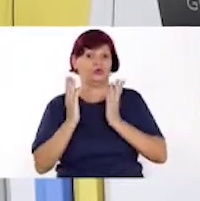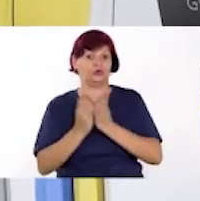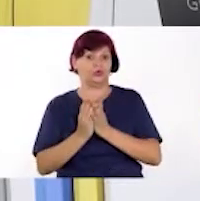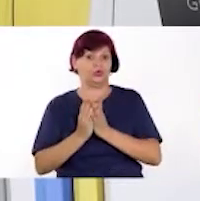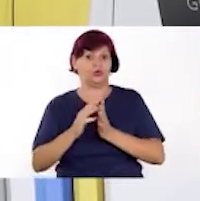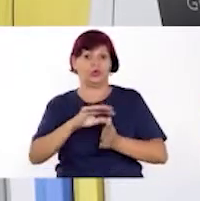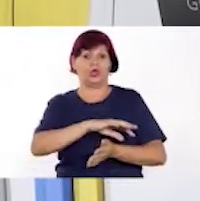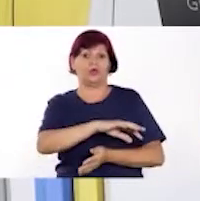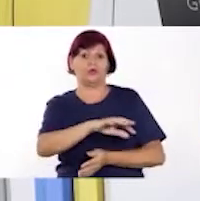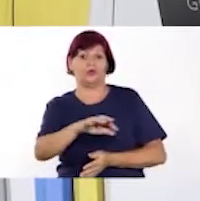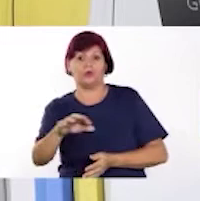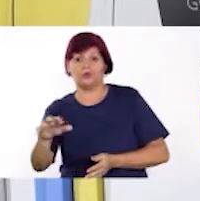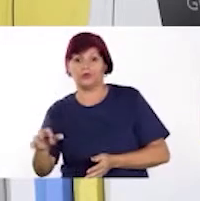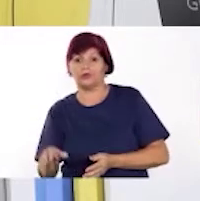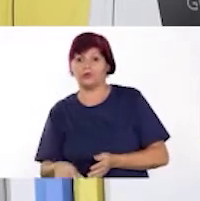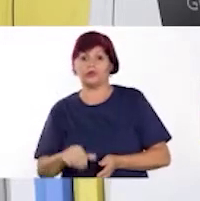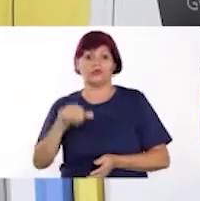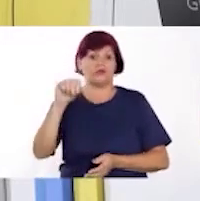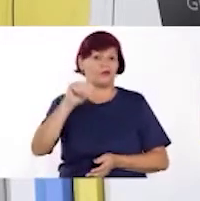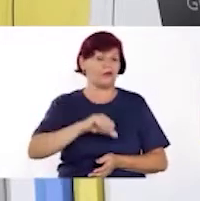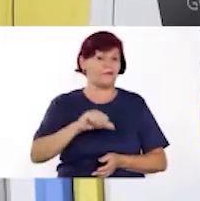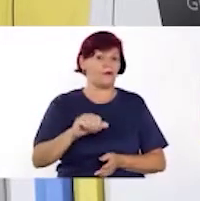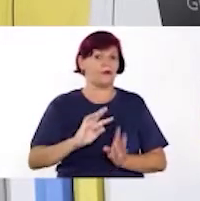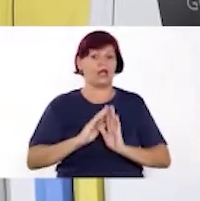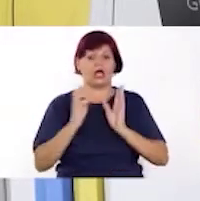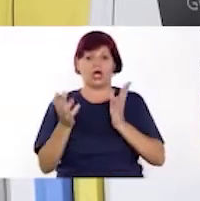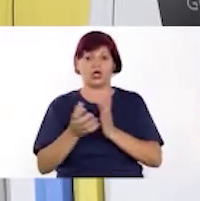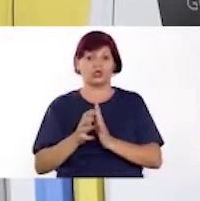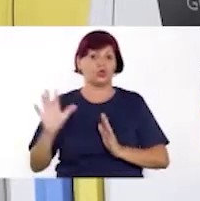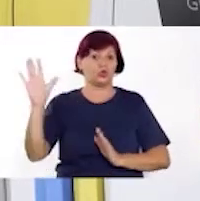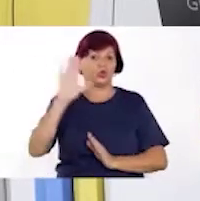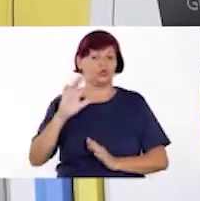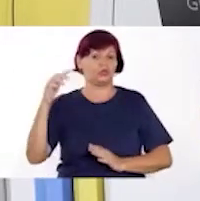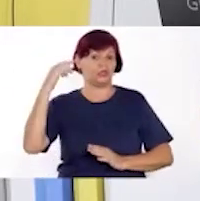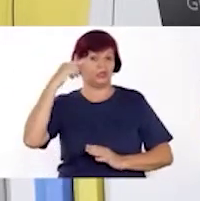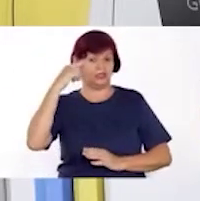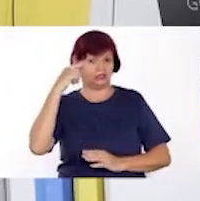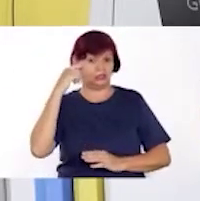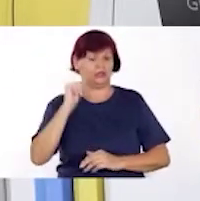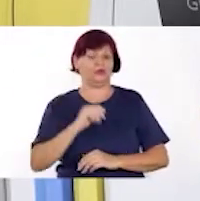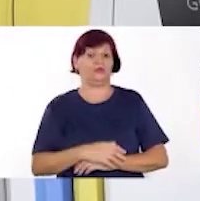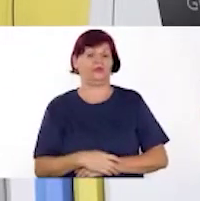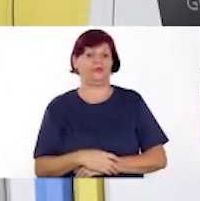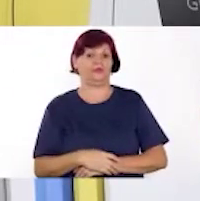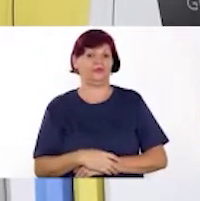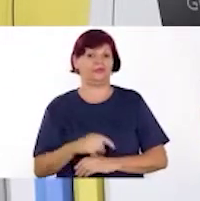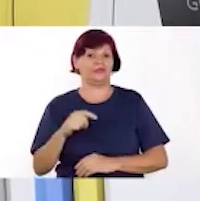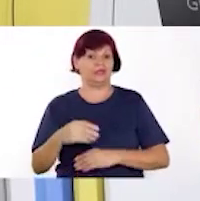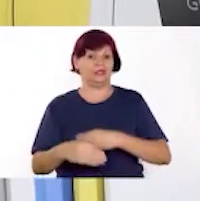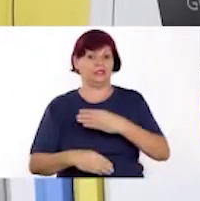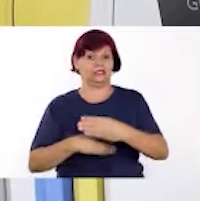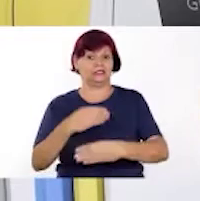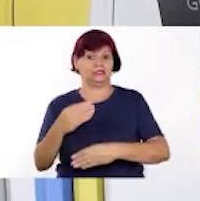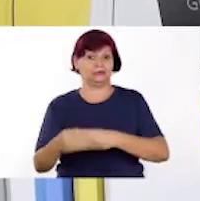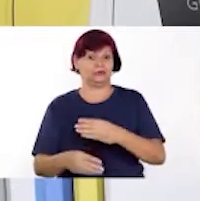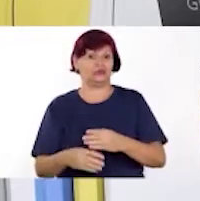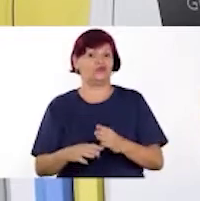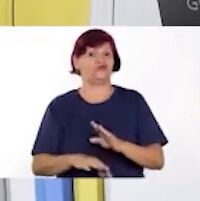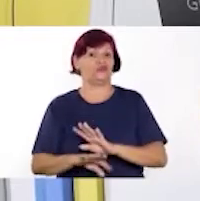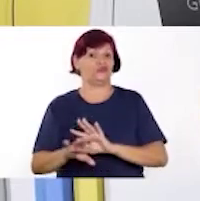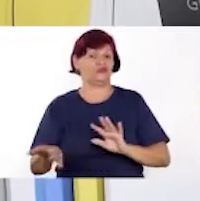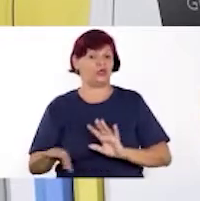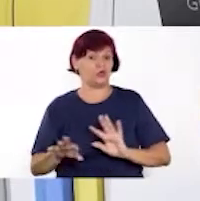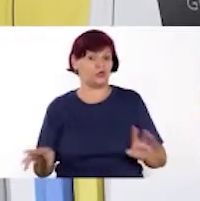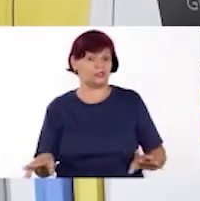Todo esto en un contexto que va a afectar a todo el continente asiático. En este proceso